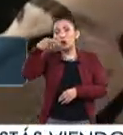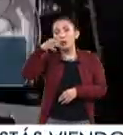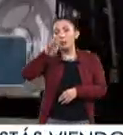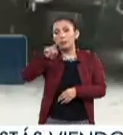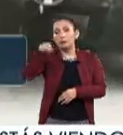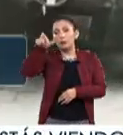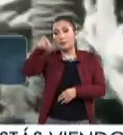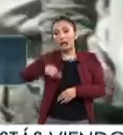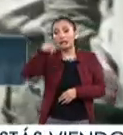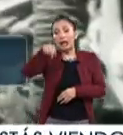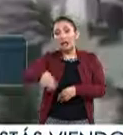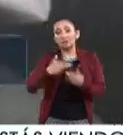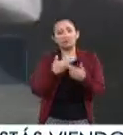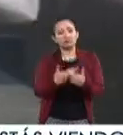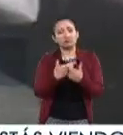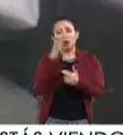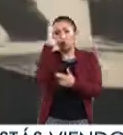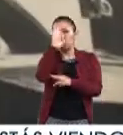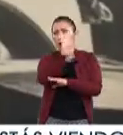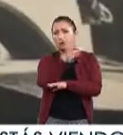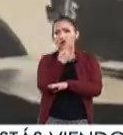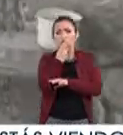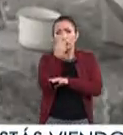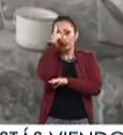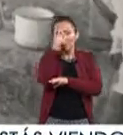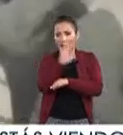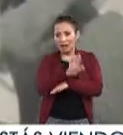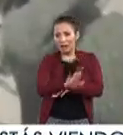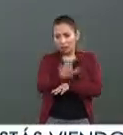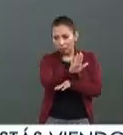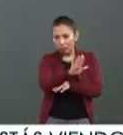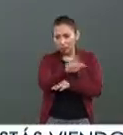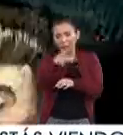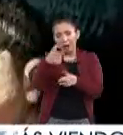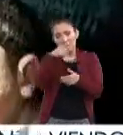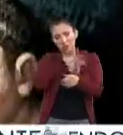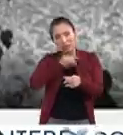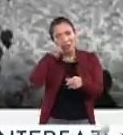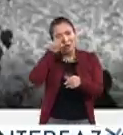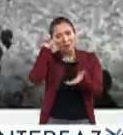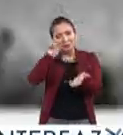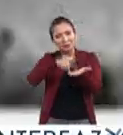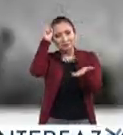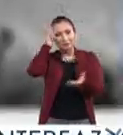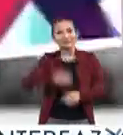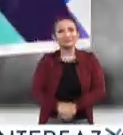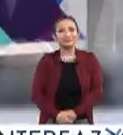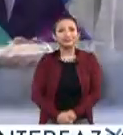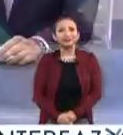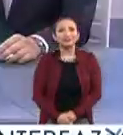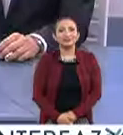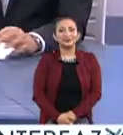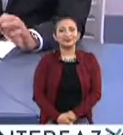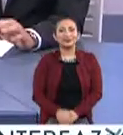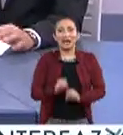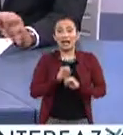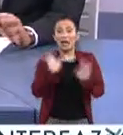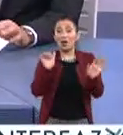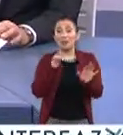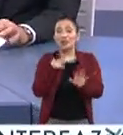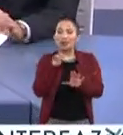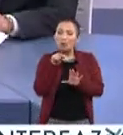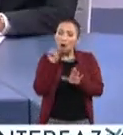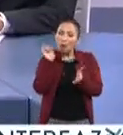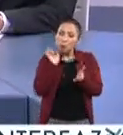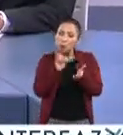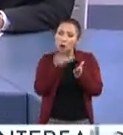mexicana.cultura.gob.mx, el acervo digital del patrimonio cultural de nuestro país, al alcance de un clic. Así es, al alcance de un